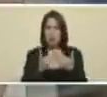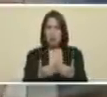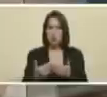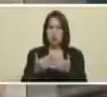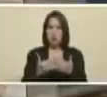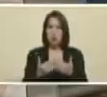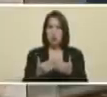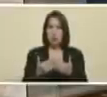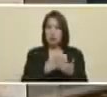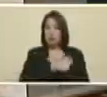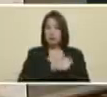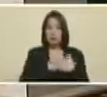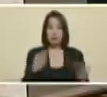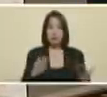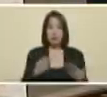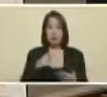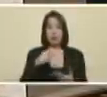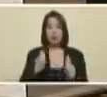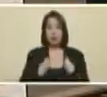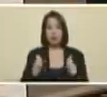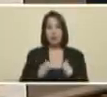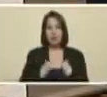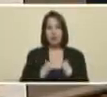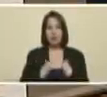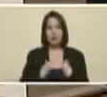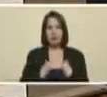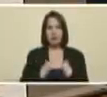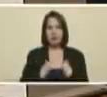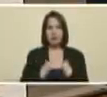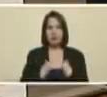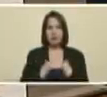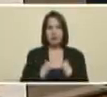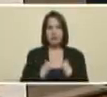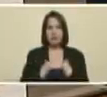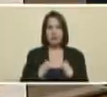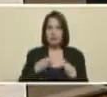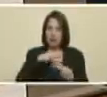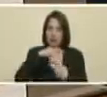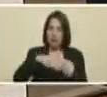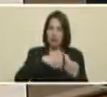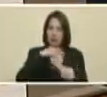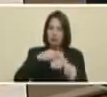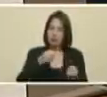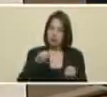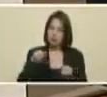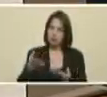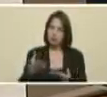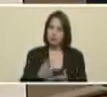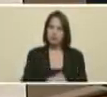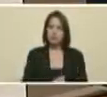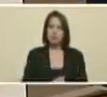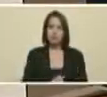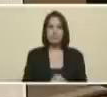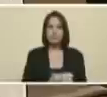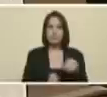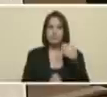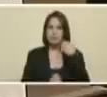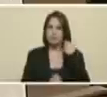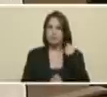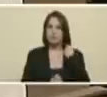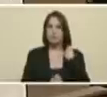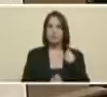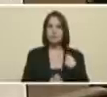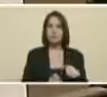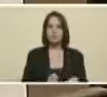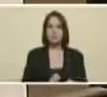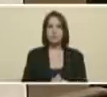que entregó su vida, siempre entregó su vida a la causa de la revolución venezolana. Alí